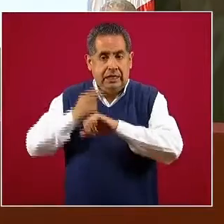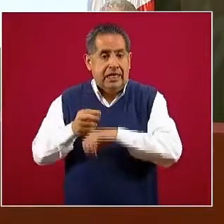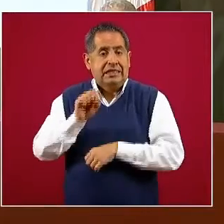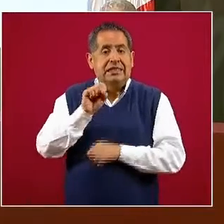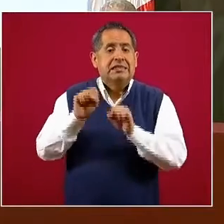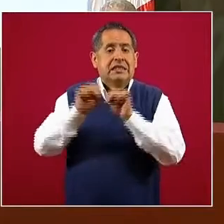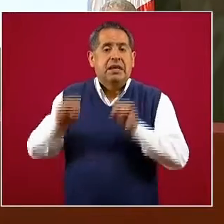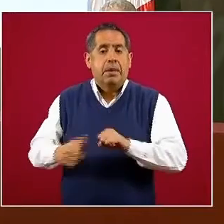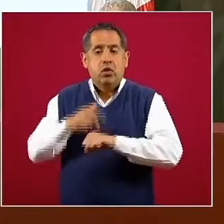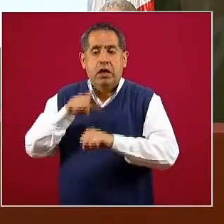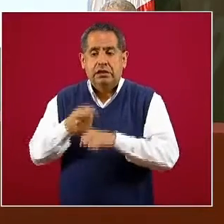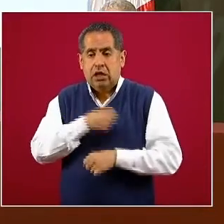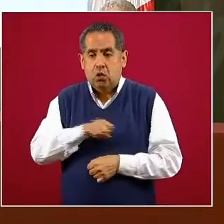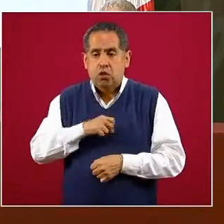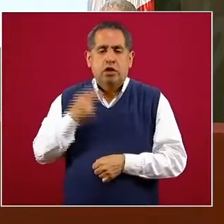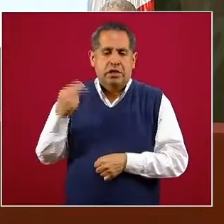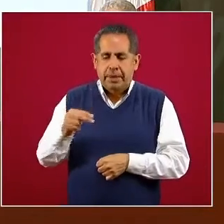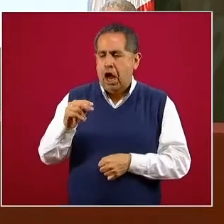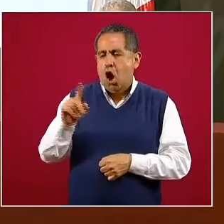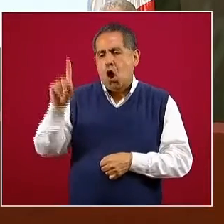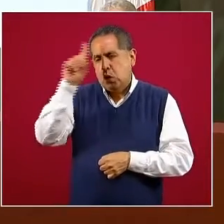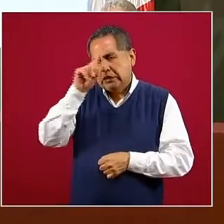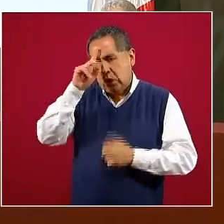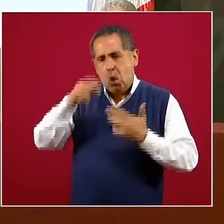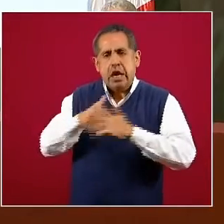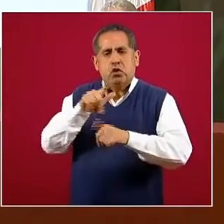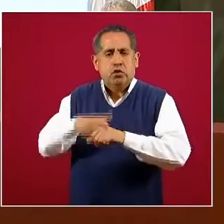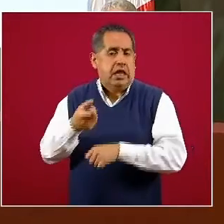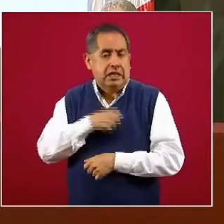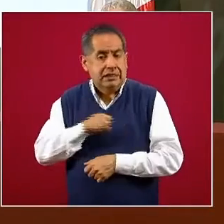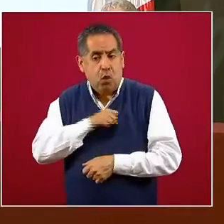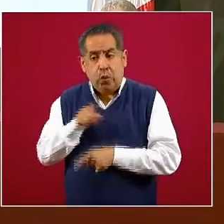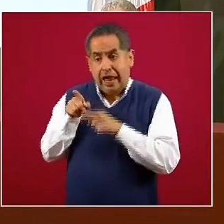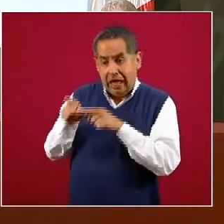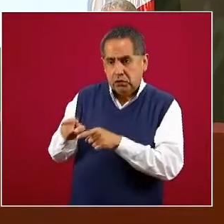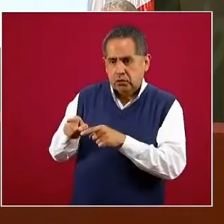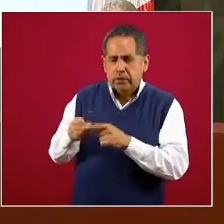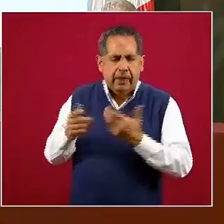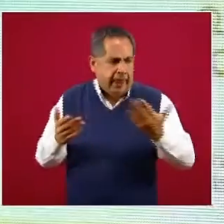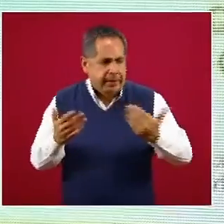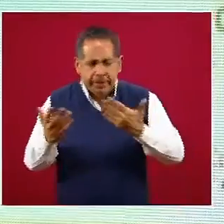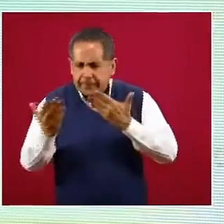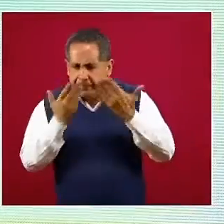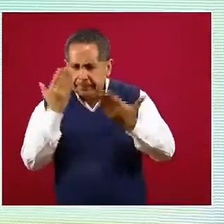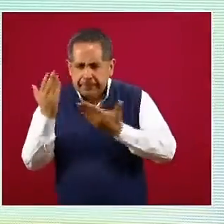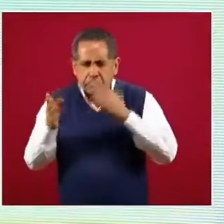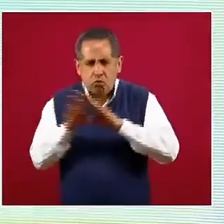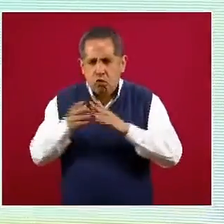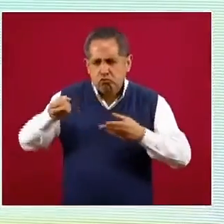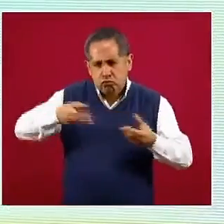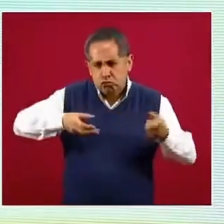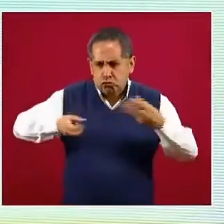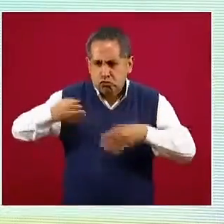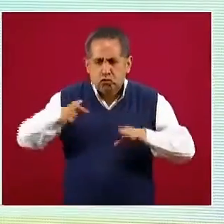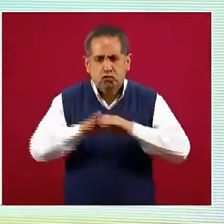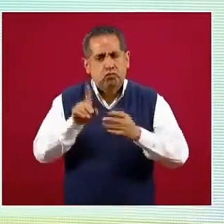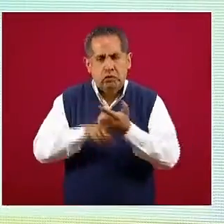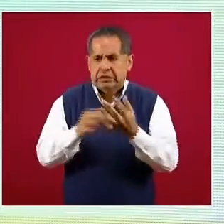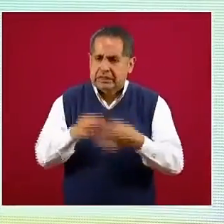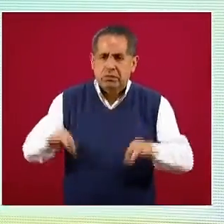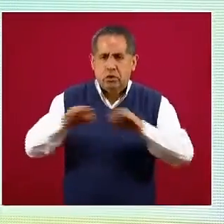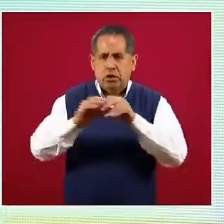coronavirus.gov.mx, ahí pueden consultar la tabla completa y el mapa, y se muestra el color en que están a partir del próximo